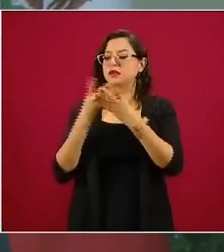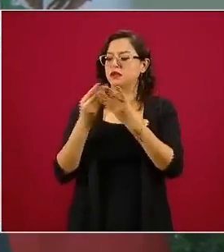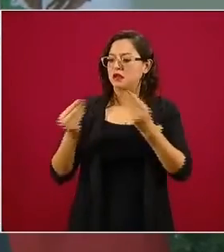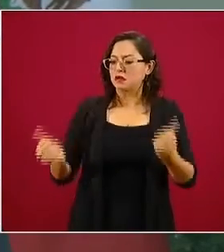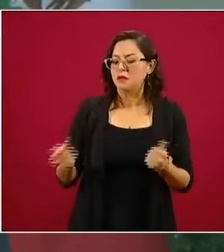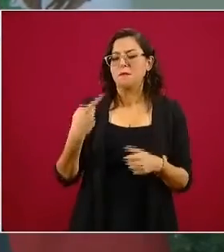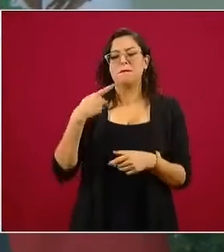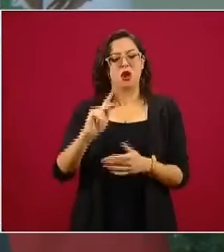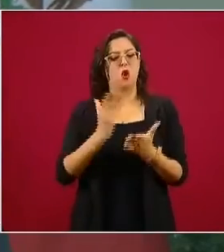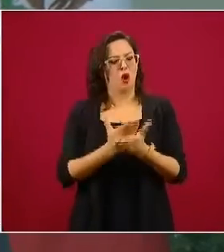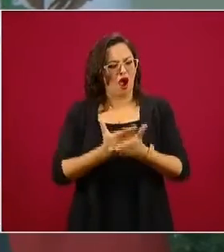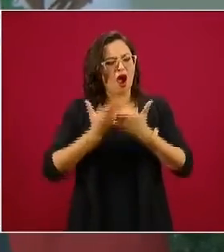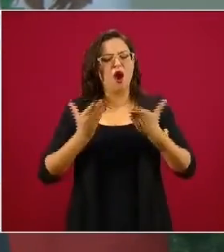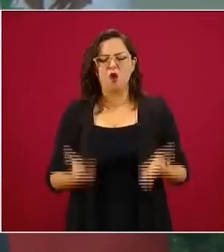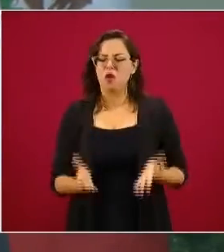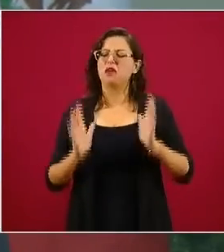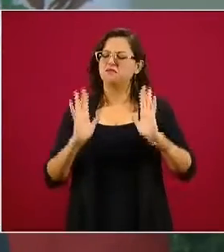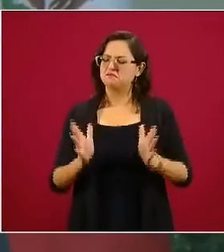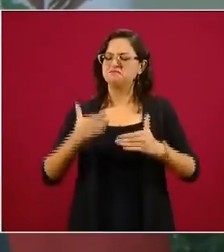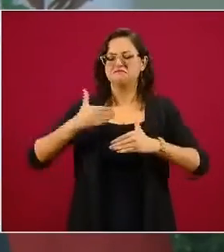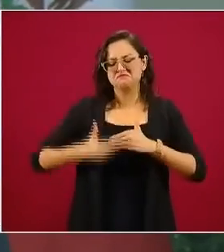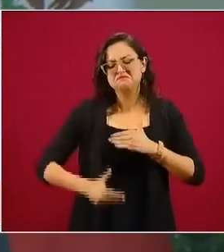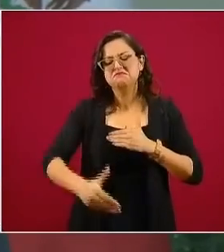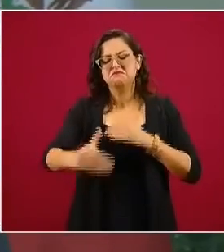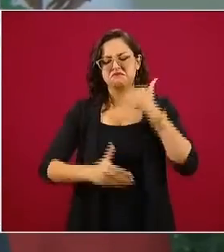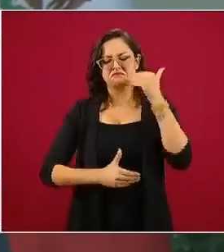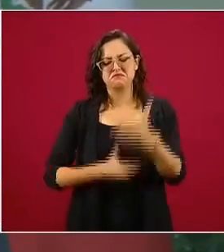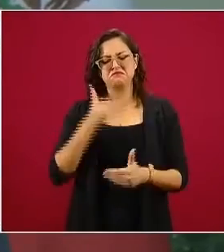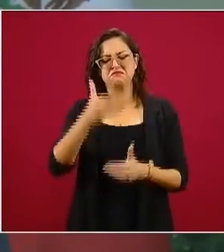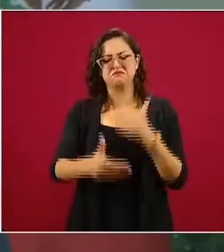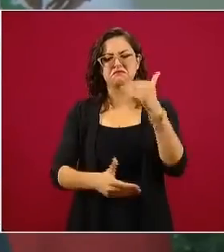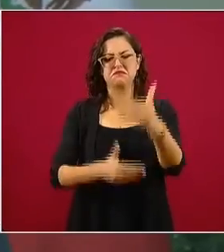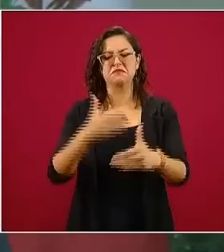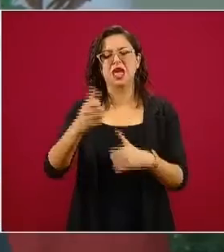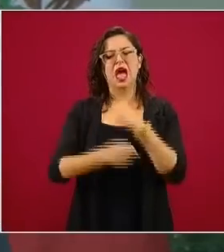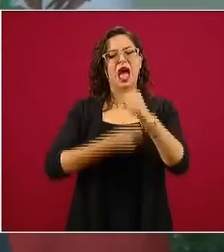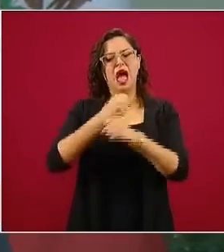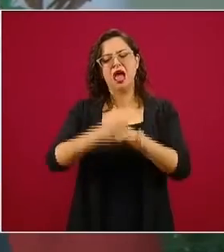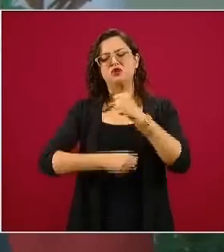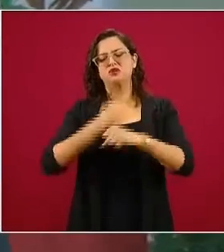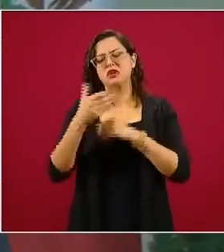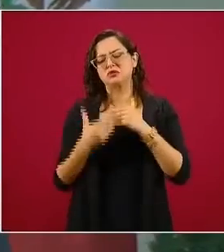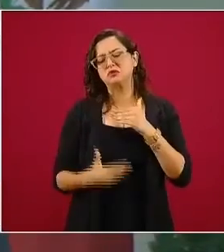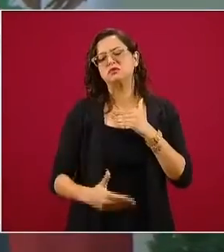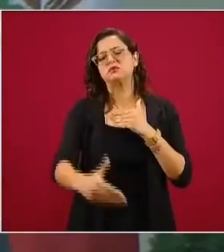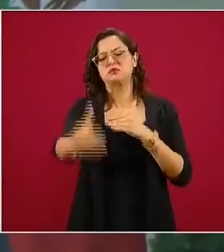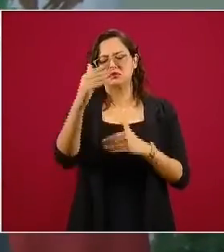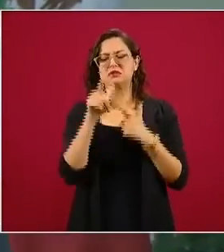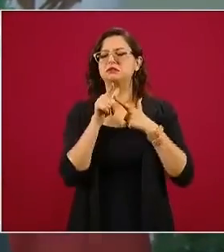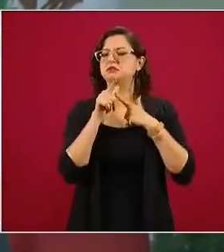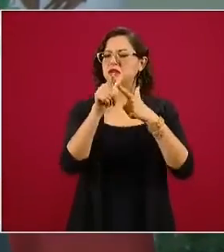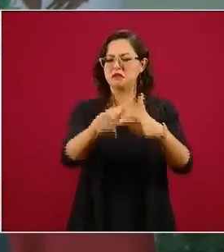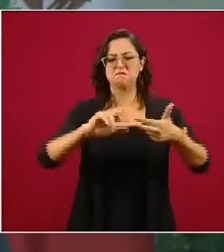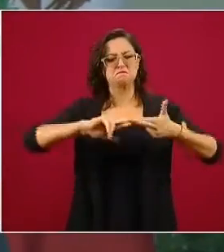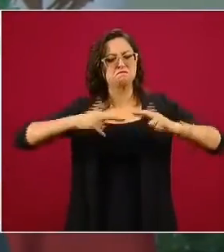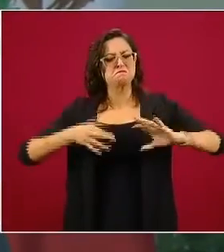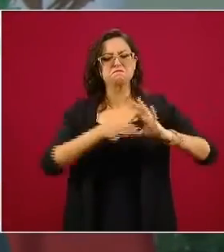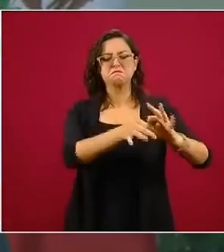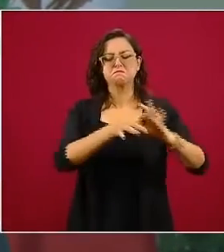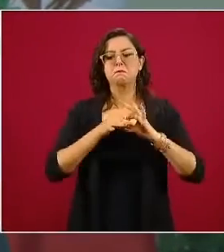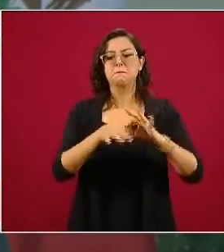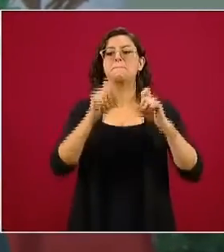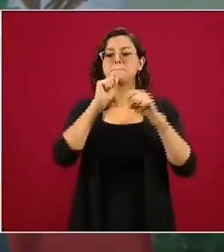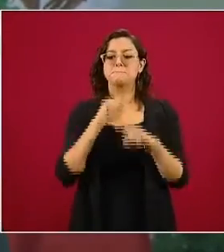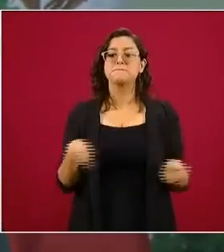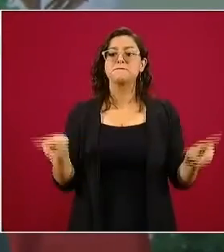avanzando significativamente para seguir fortaleciendo nuestra relación para las próximas décadas. Con todos nuestros logros, el potencial